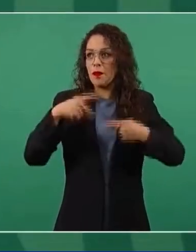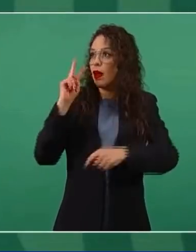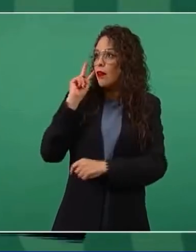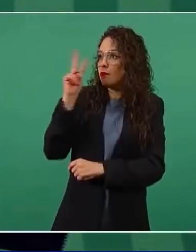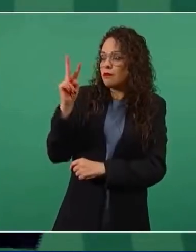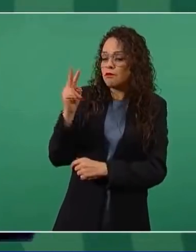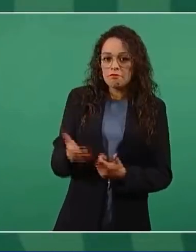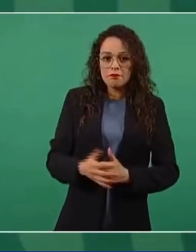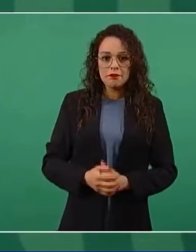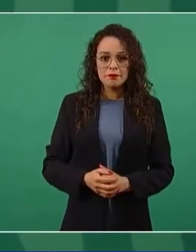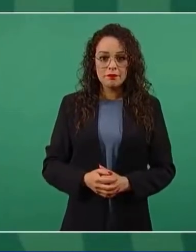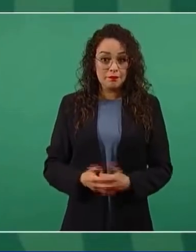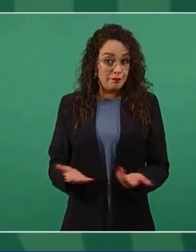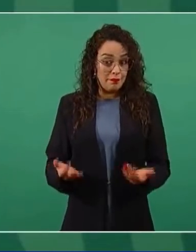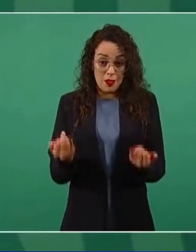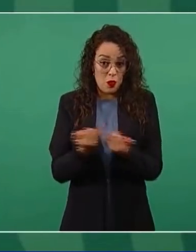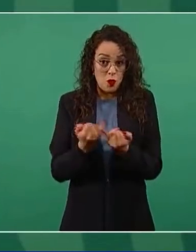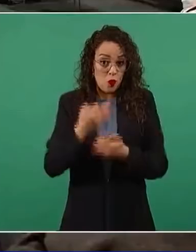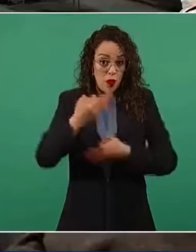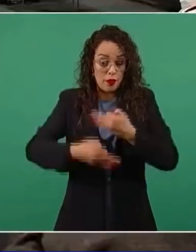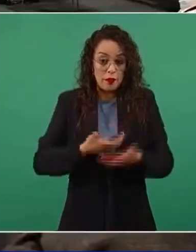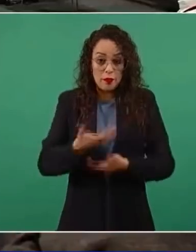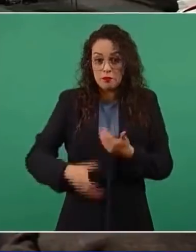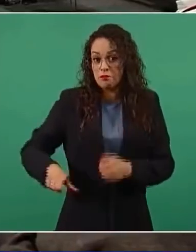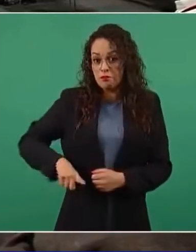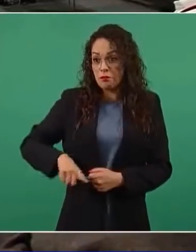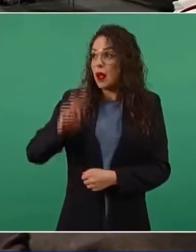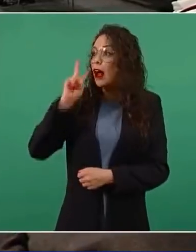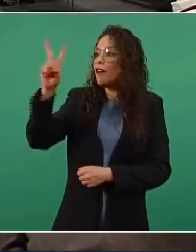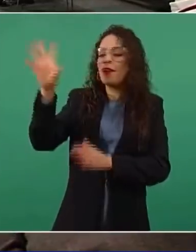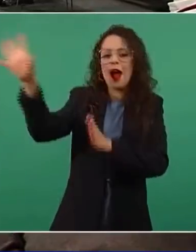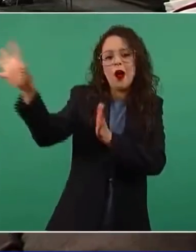al resto de los servidores públicos?